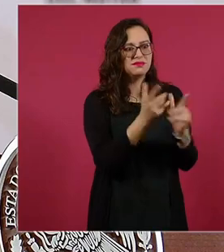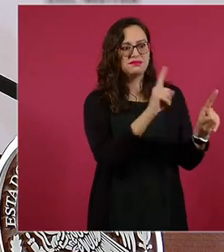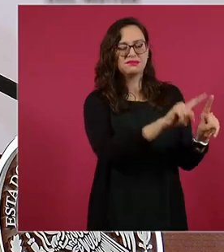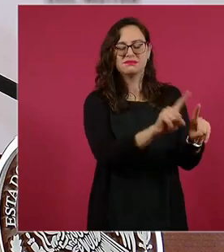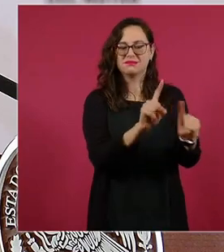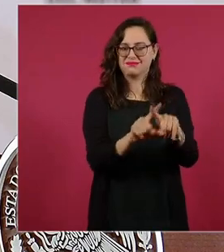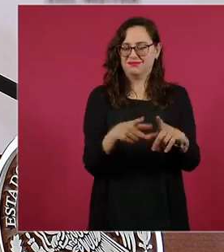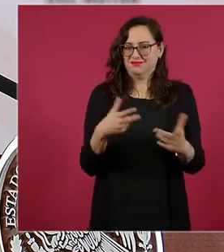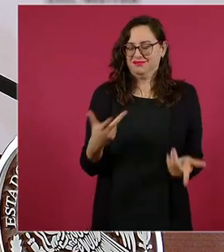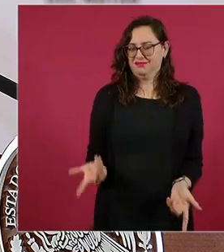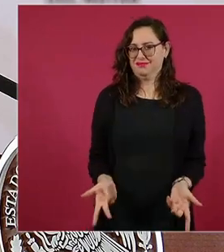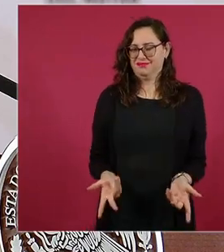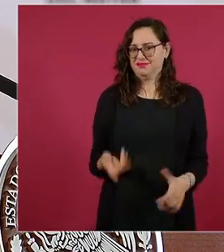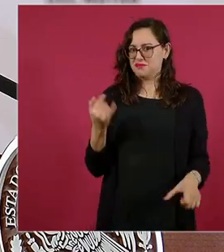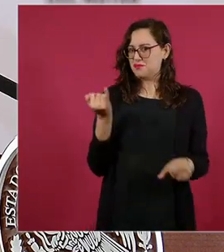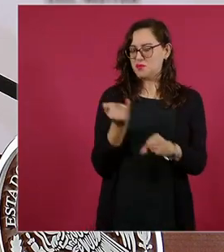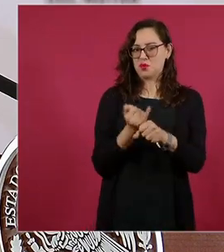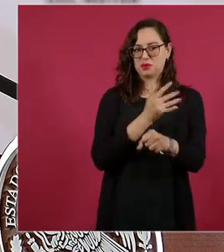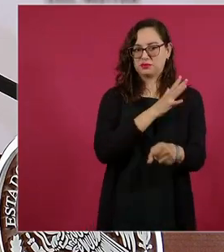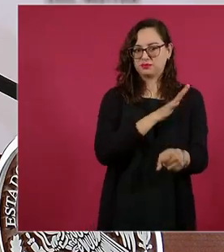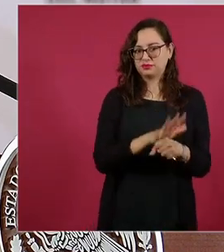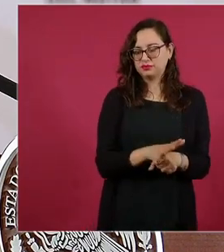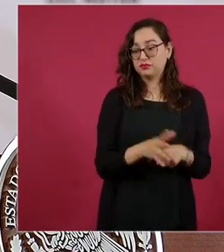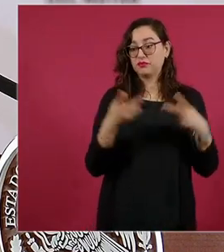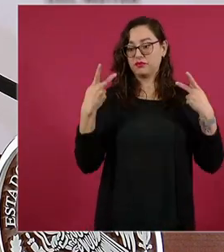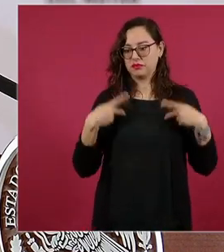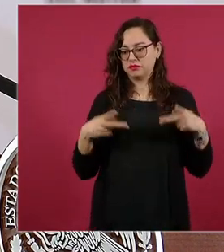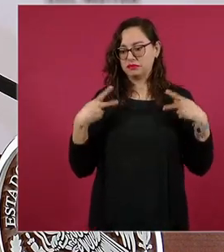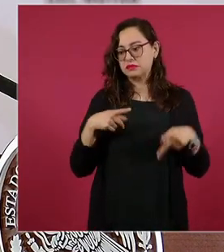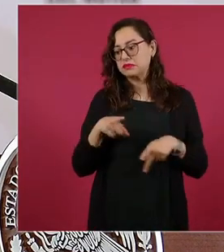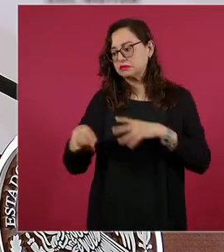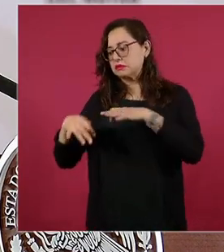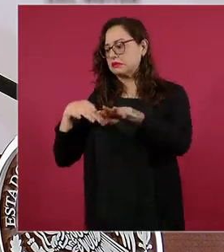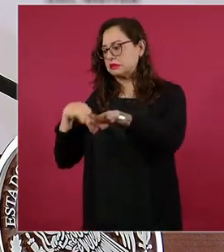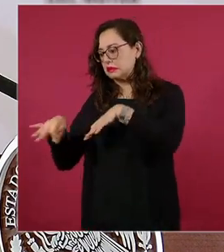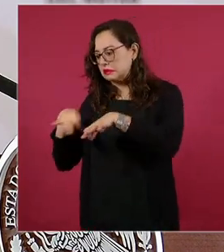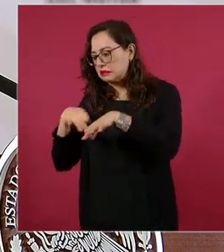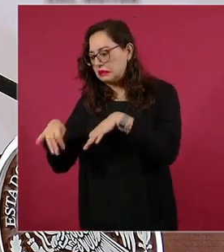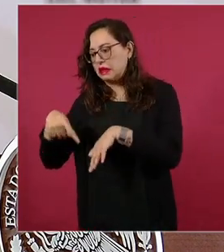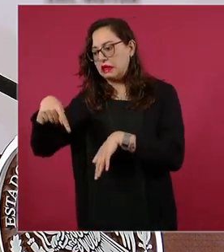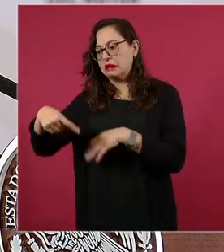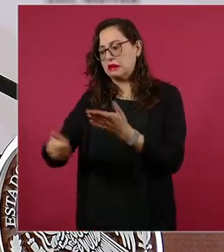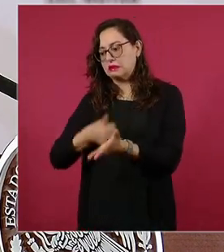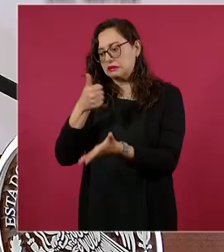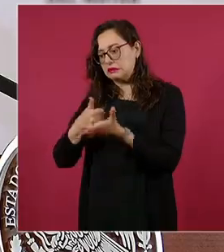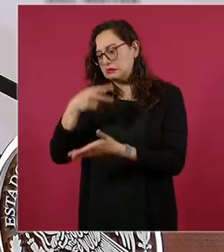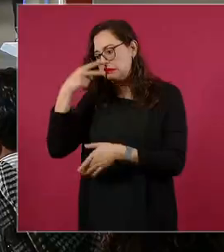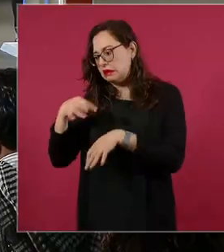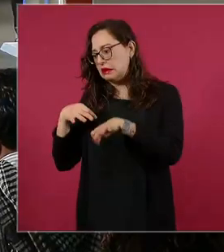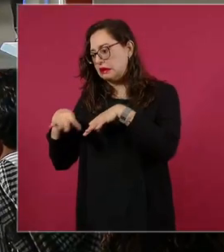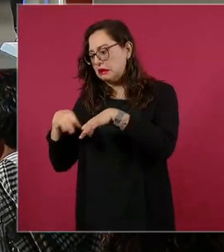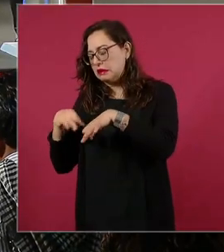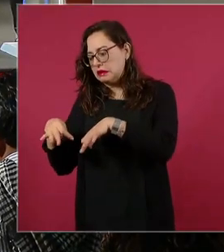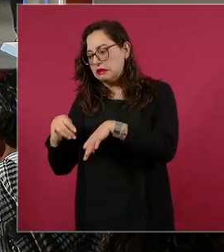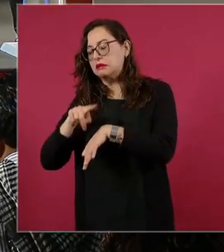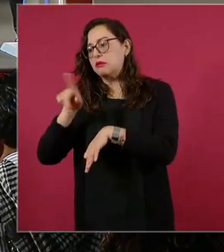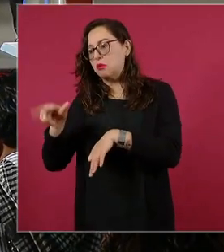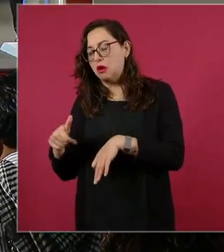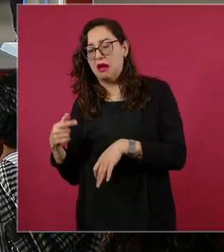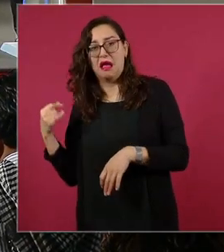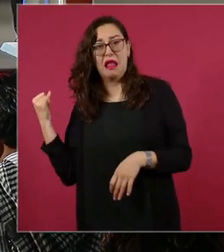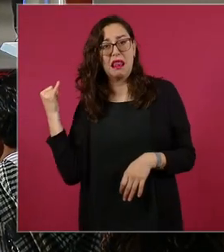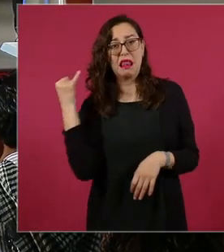bien patrimonial, como era su derecho, y acababa lejos de la ciudad, sin agua y gastando más en transporte que en la